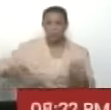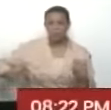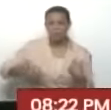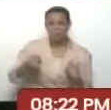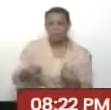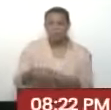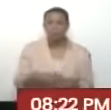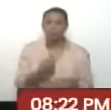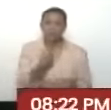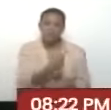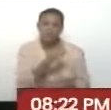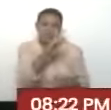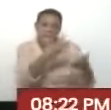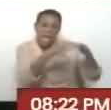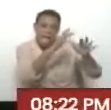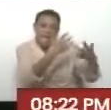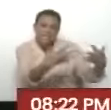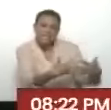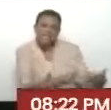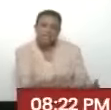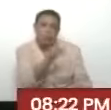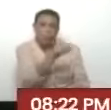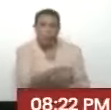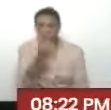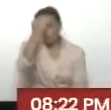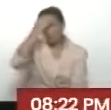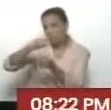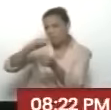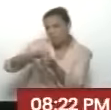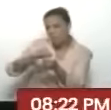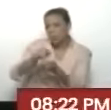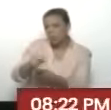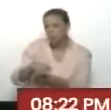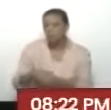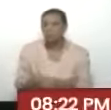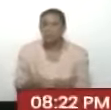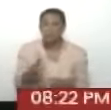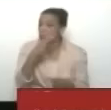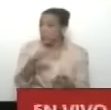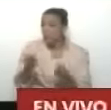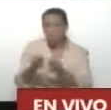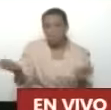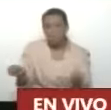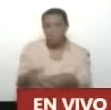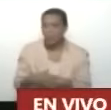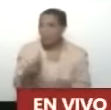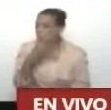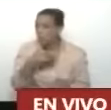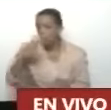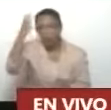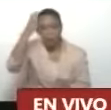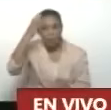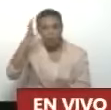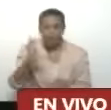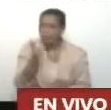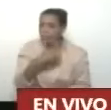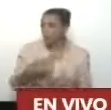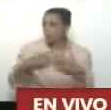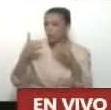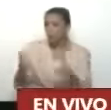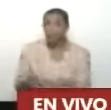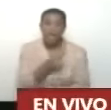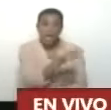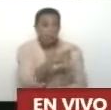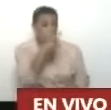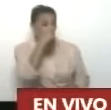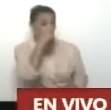dice Augusto Mijares. Sí, que somos flojos, que somos brutos, que no tenemos educación, no tenemos conciencia, no podemos decidir. Ellos son los